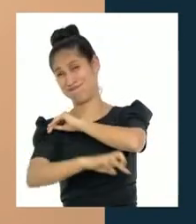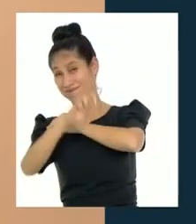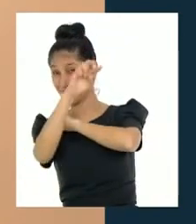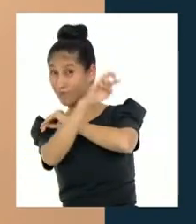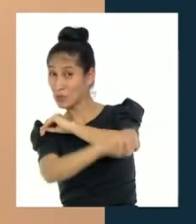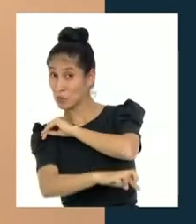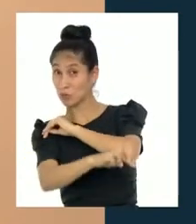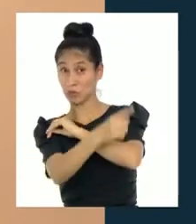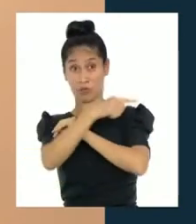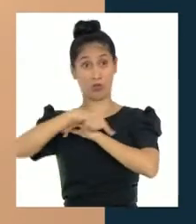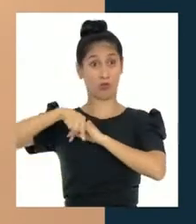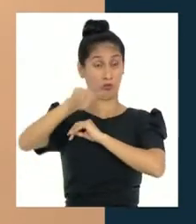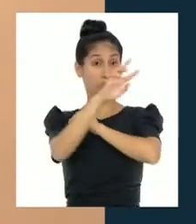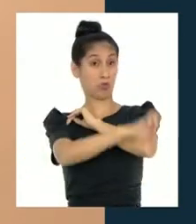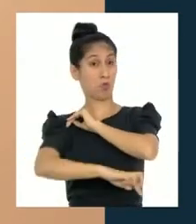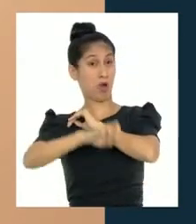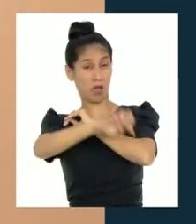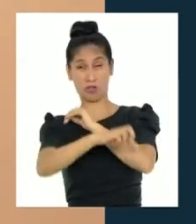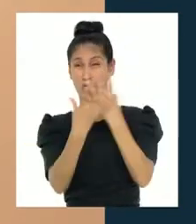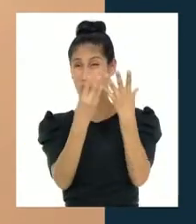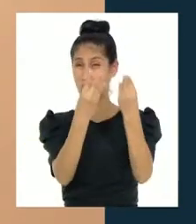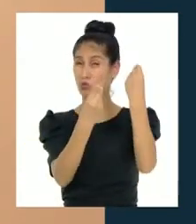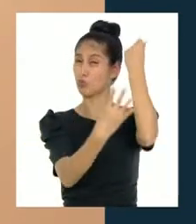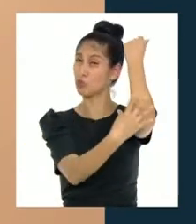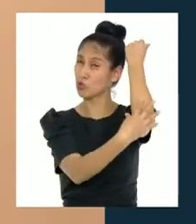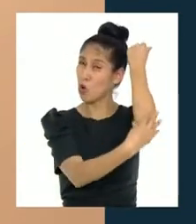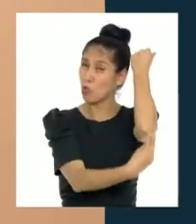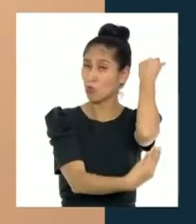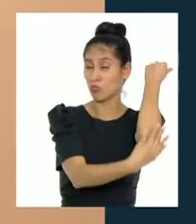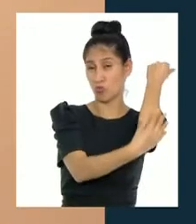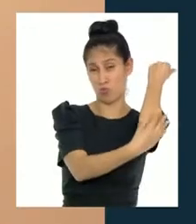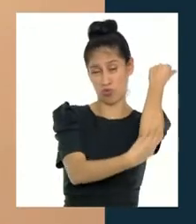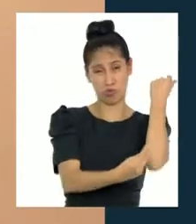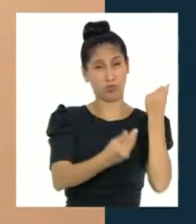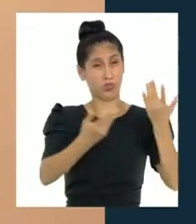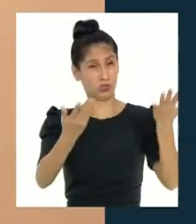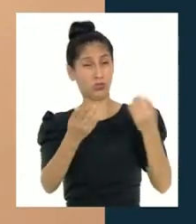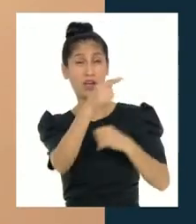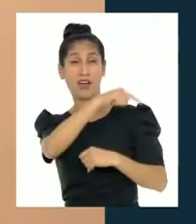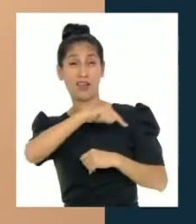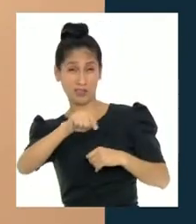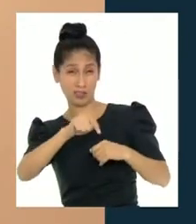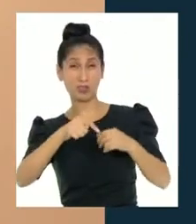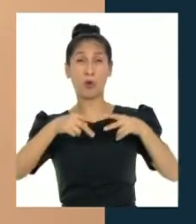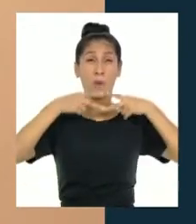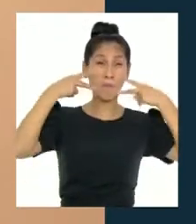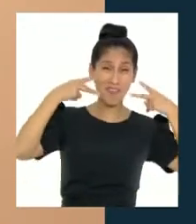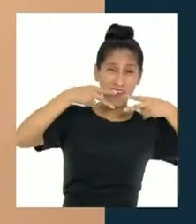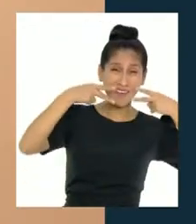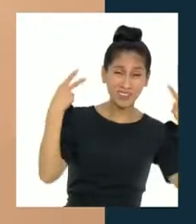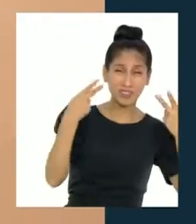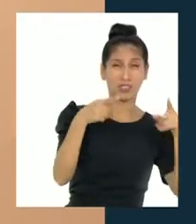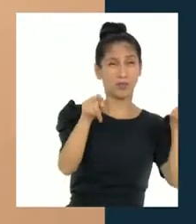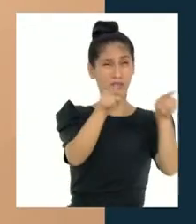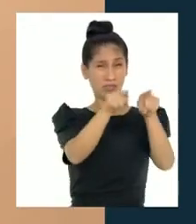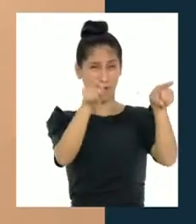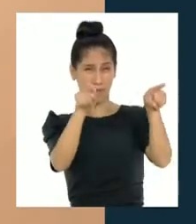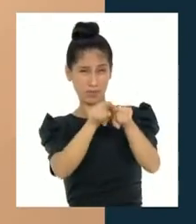una mayor situación de pobreza son los pueblos indígenas, andinos y amazónicos, el